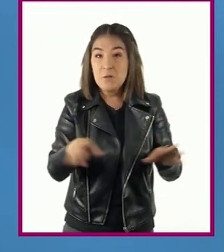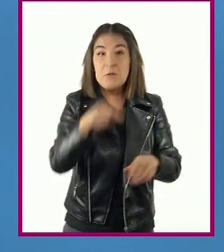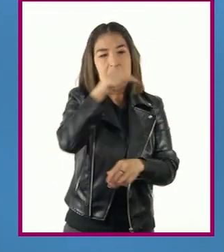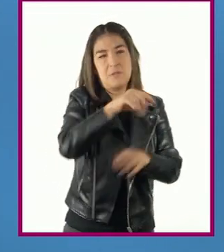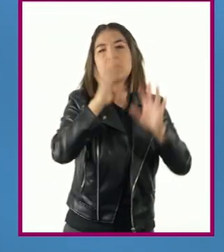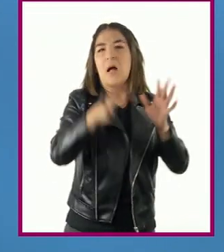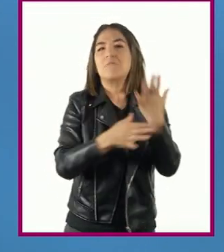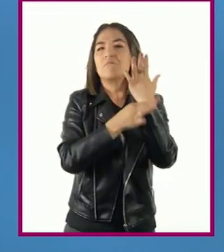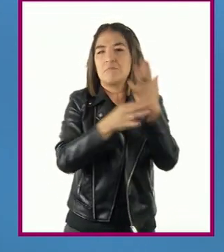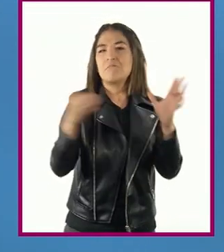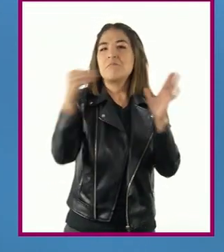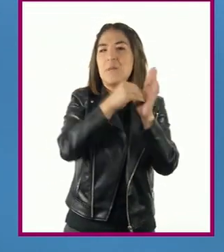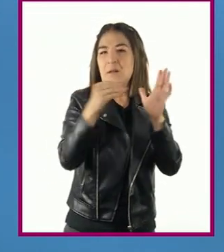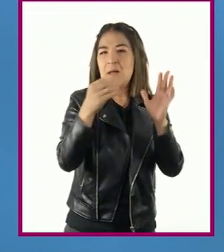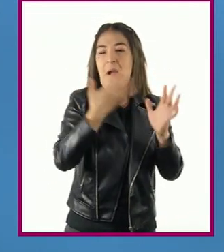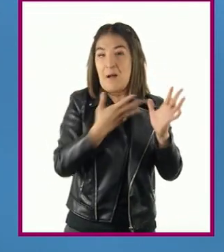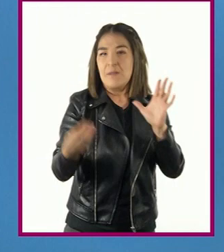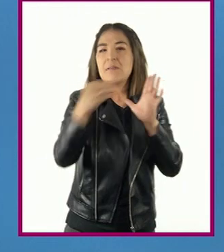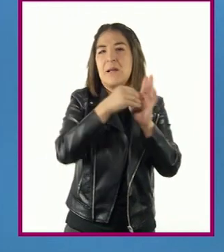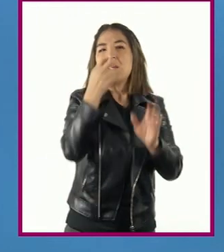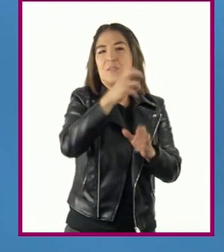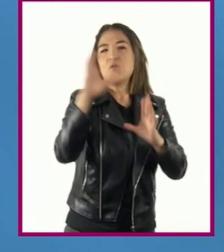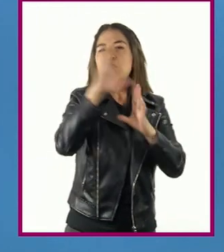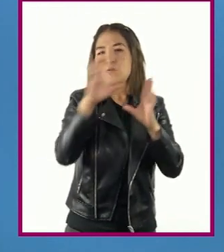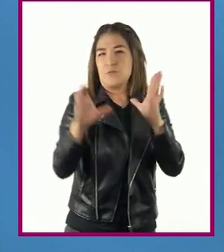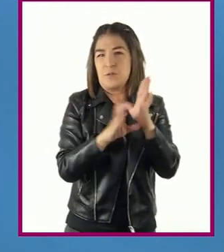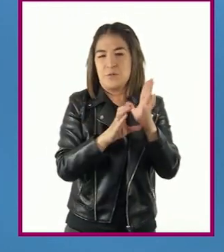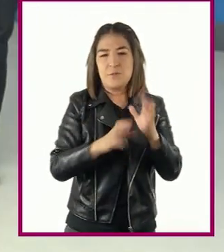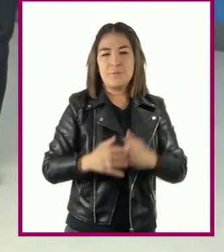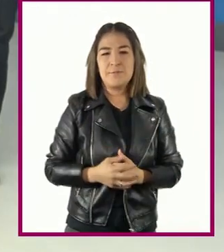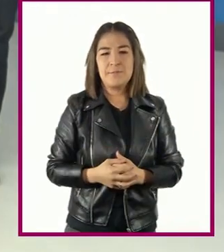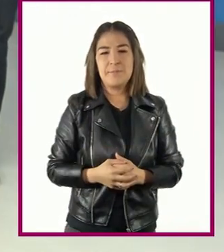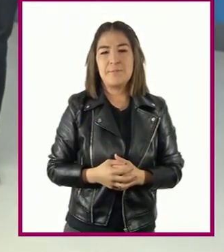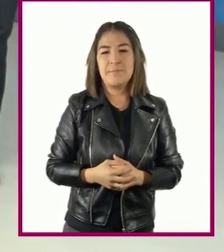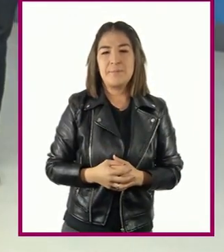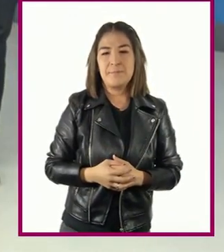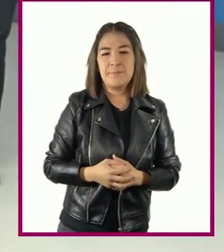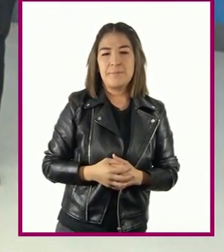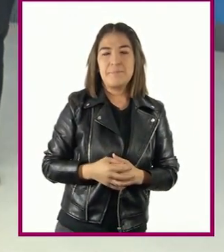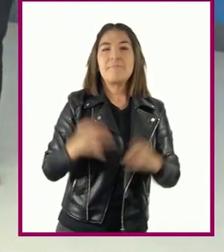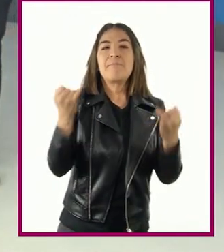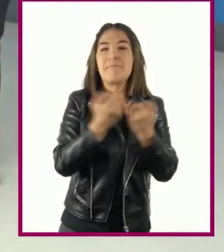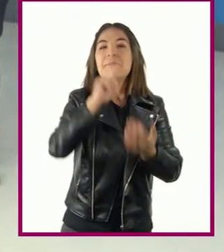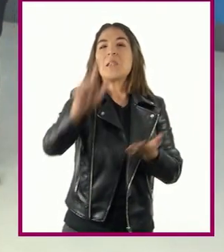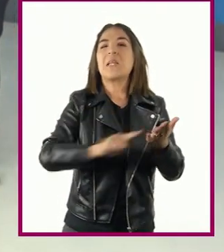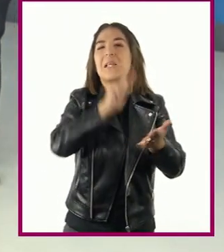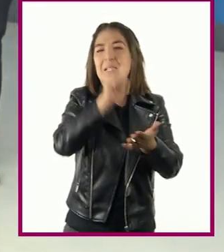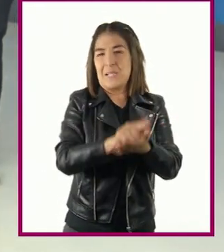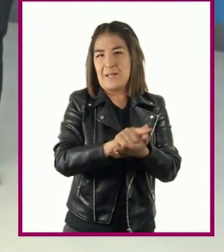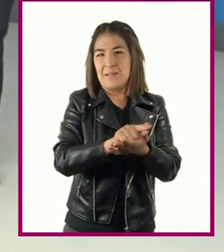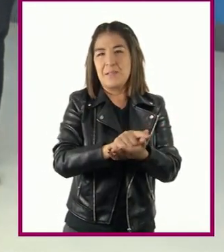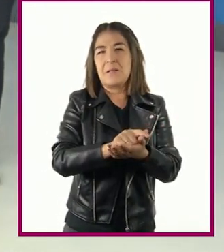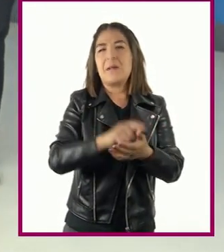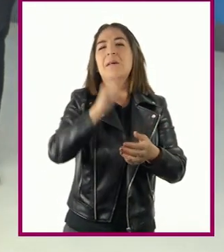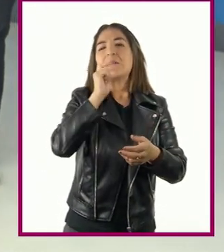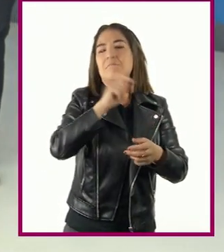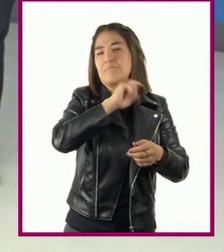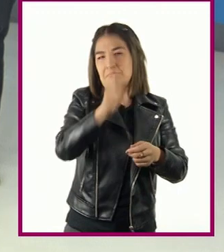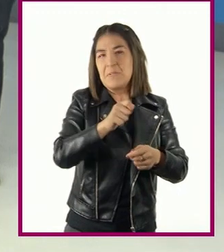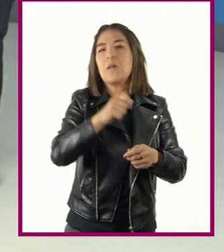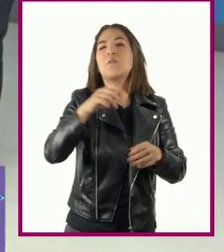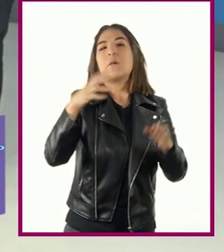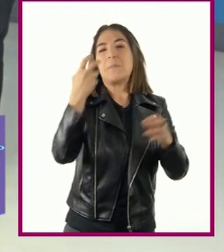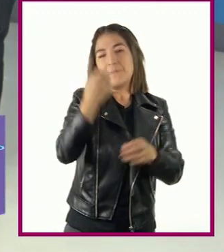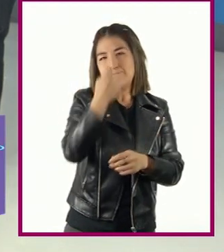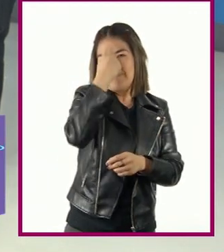la Constitución Política de los Estados Unidos Mexicanos y las leyes secundarias, por lo que se creó